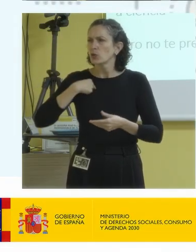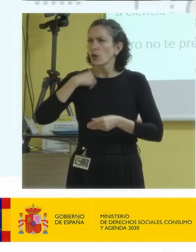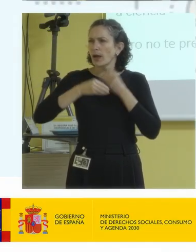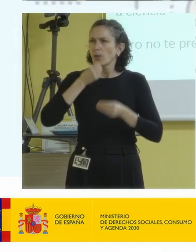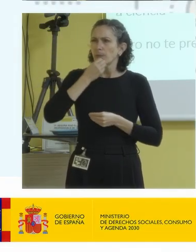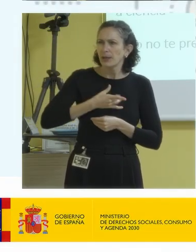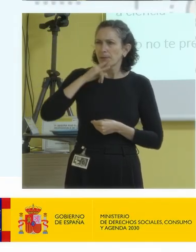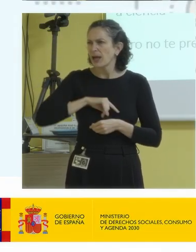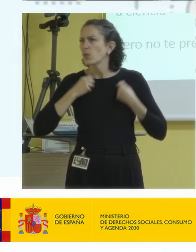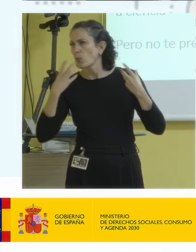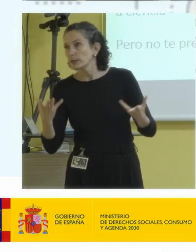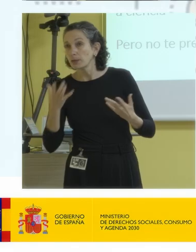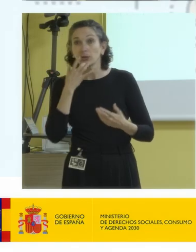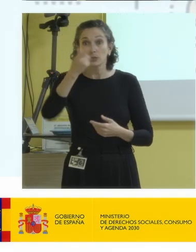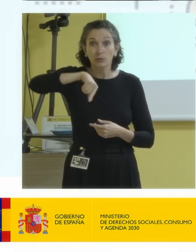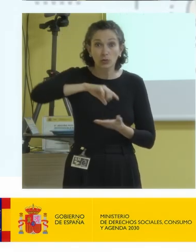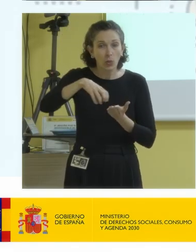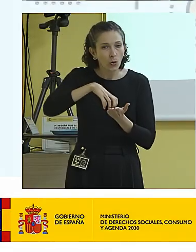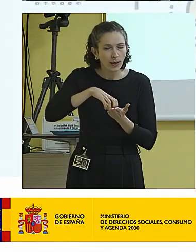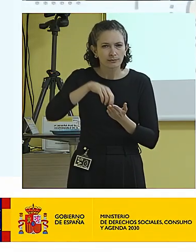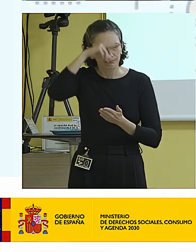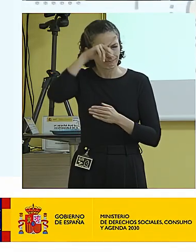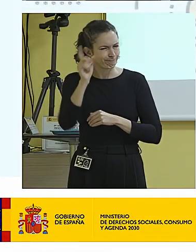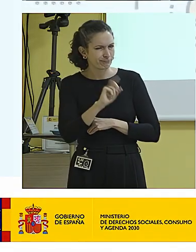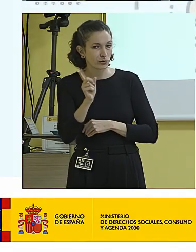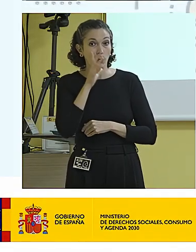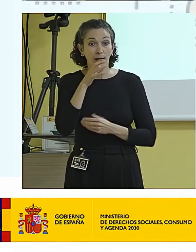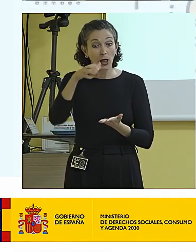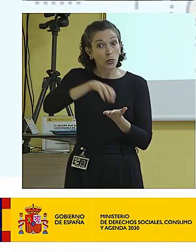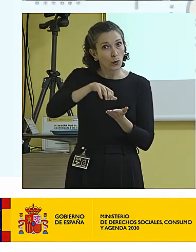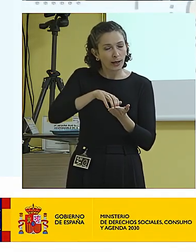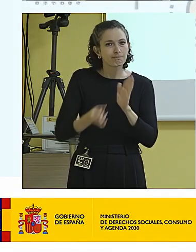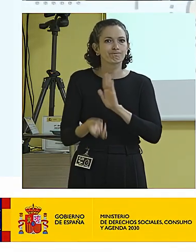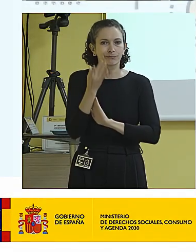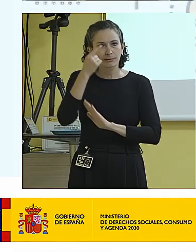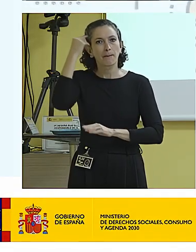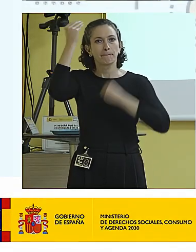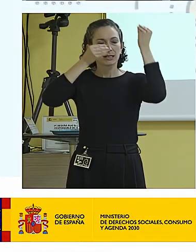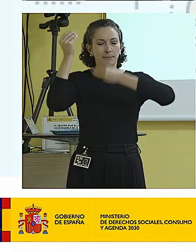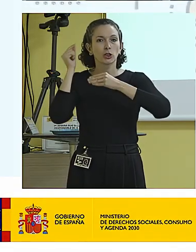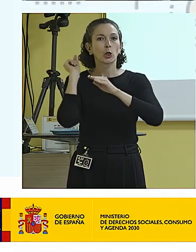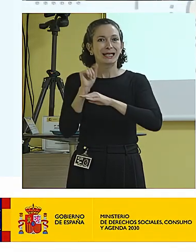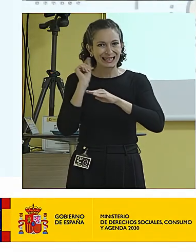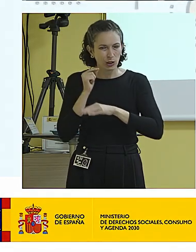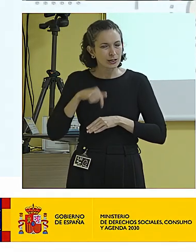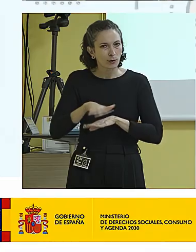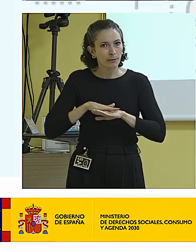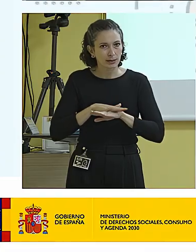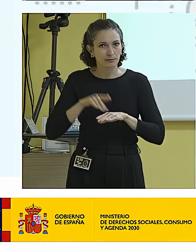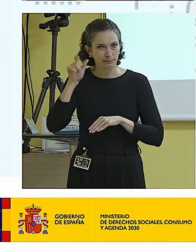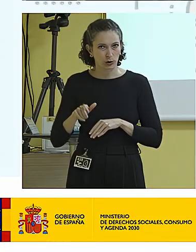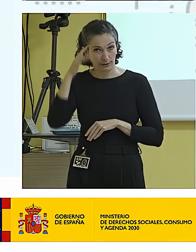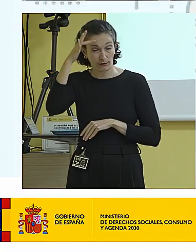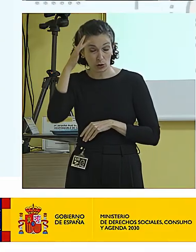os preocupéis si dudáis, porque al final la duda es la levadura del pensamiento crítico. Esa es la base. Así lo decía el filósofo Edgar